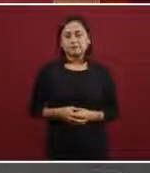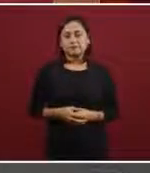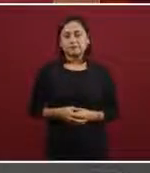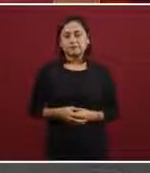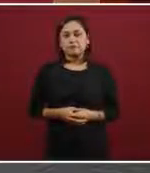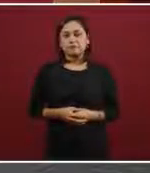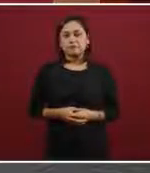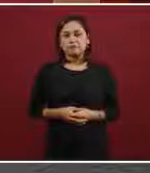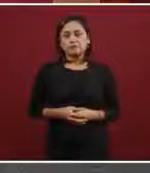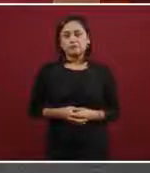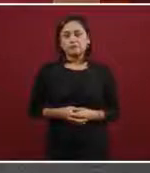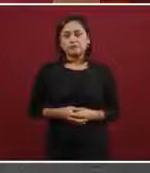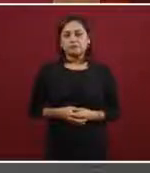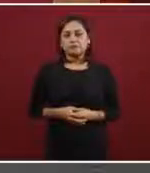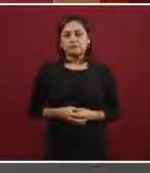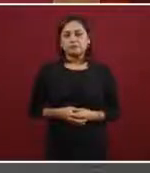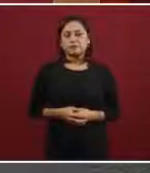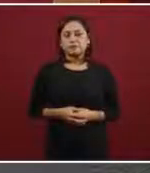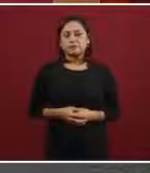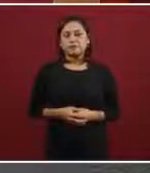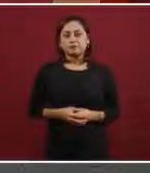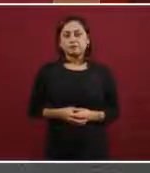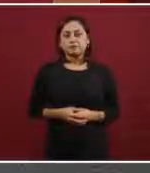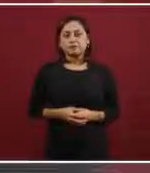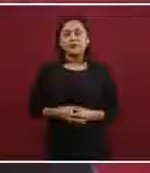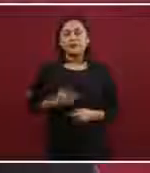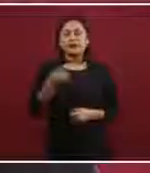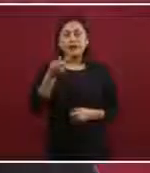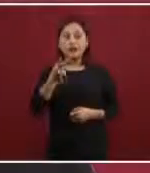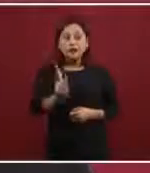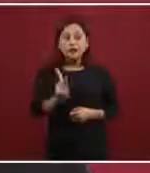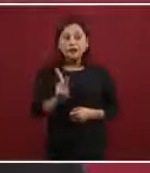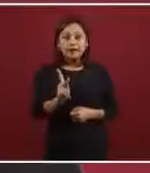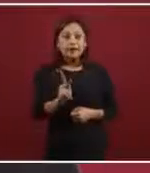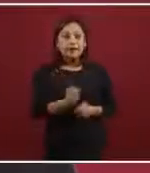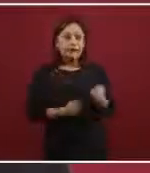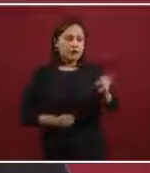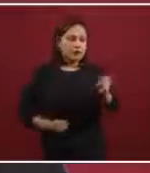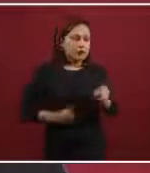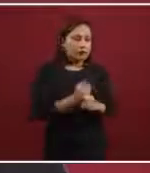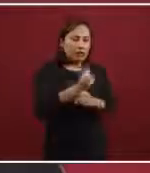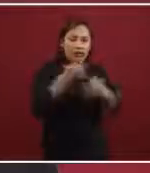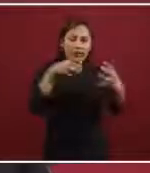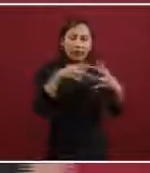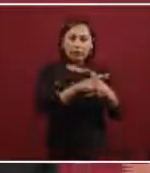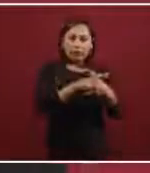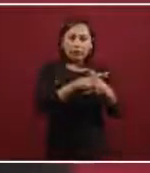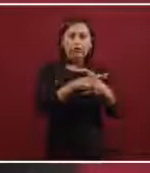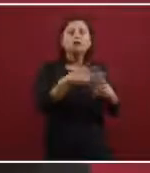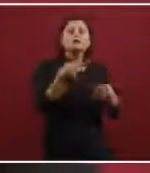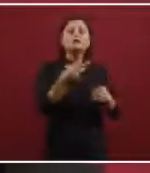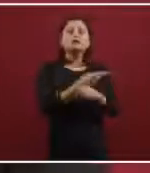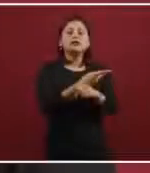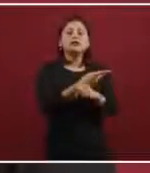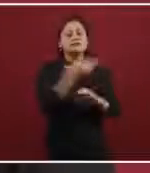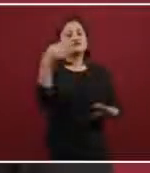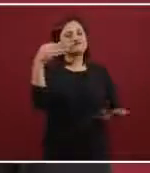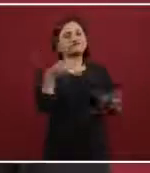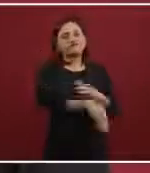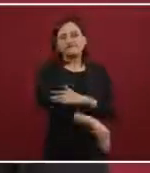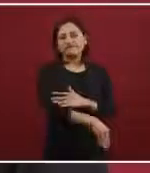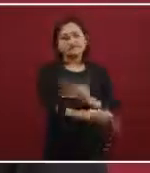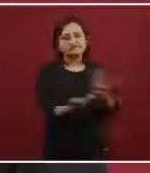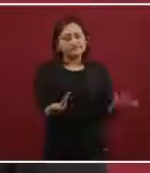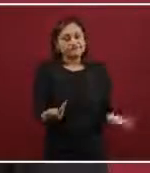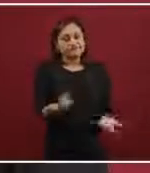y el resulto pues un fracaso del tomar esa decisión